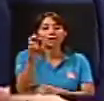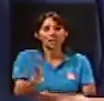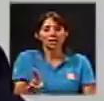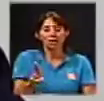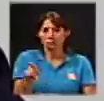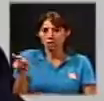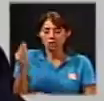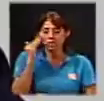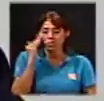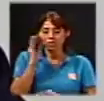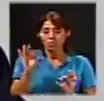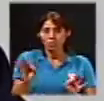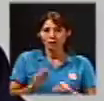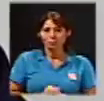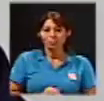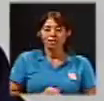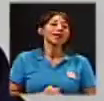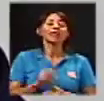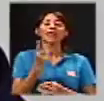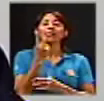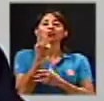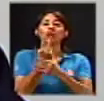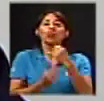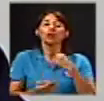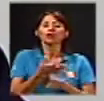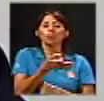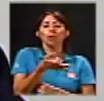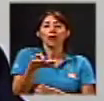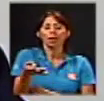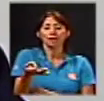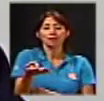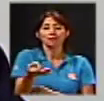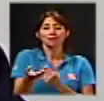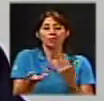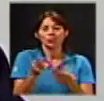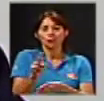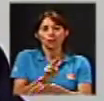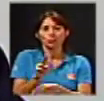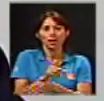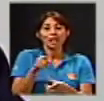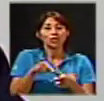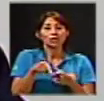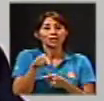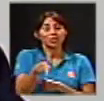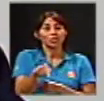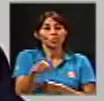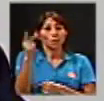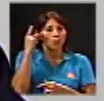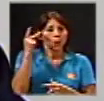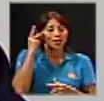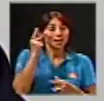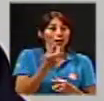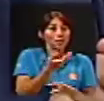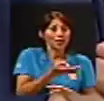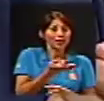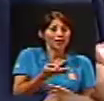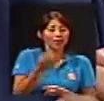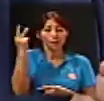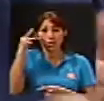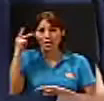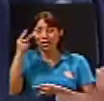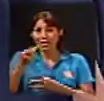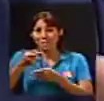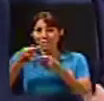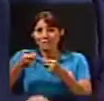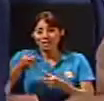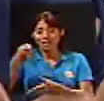bien, sobre qué es bimoneda y las restricciones que eso pone en el desempeño que puede tener la política monetaria y política fiscal. A